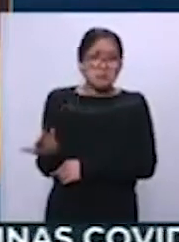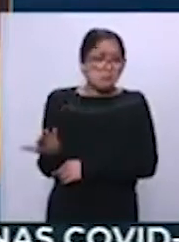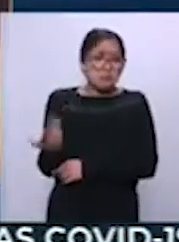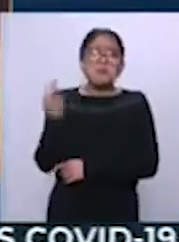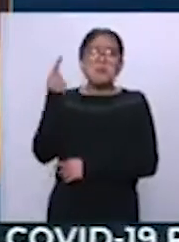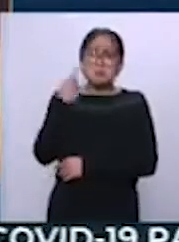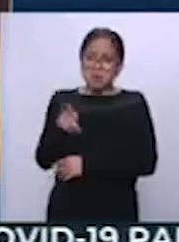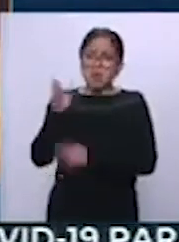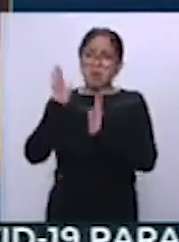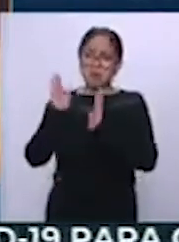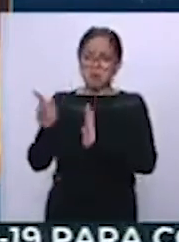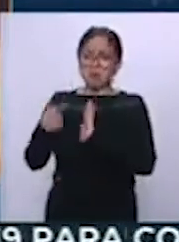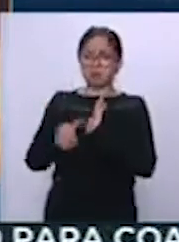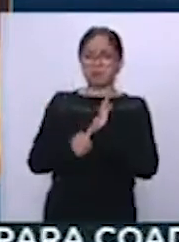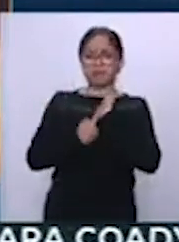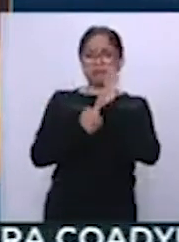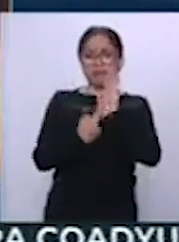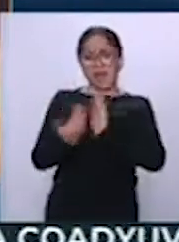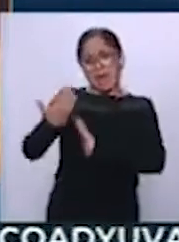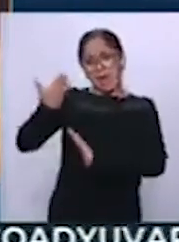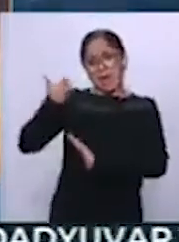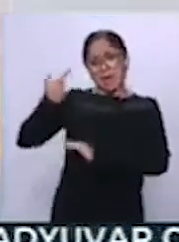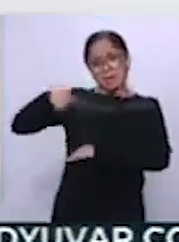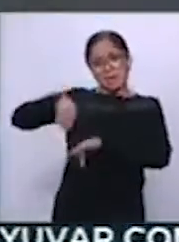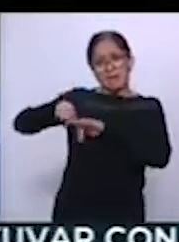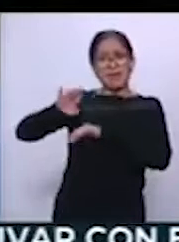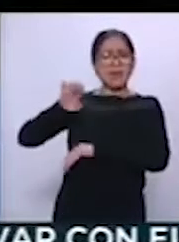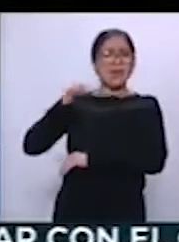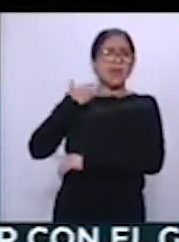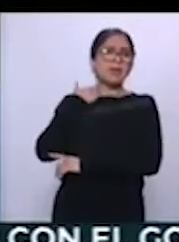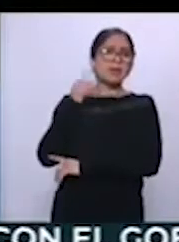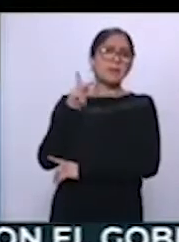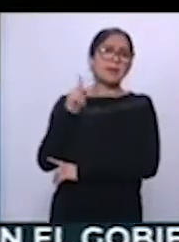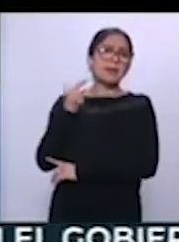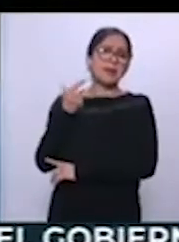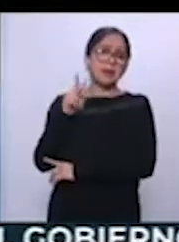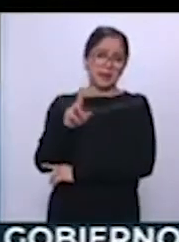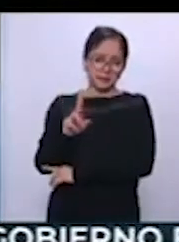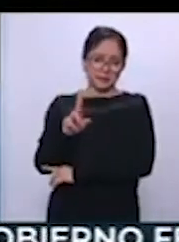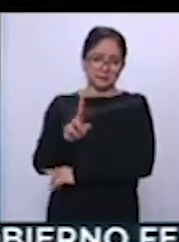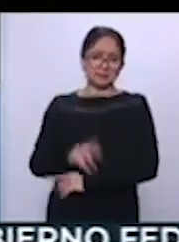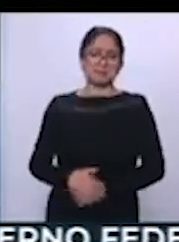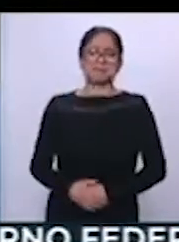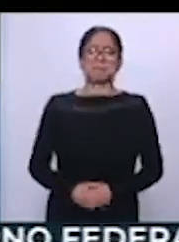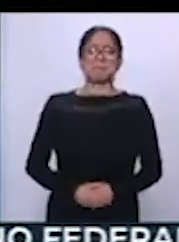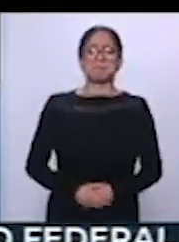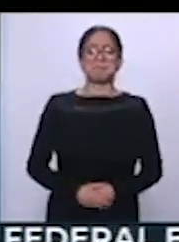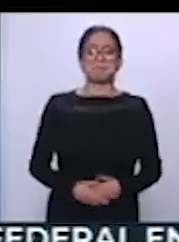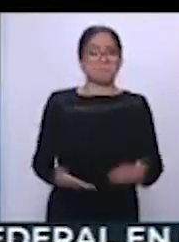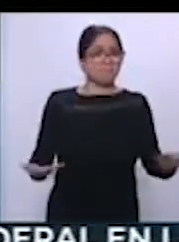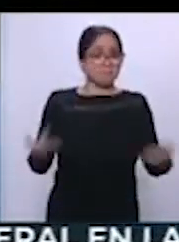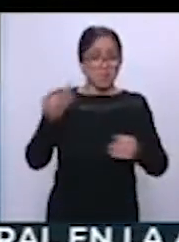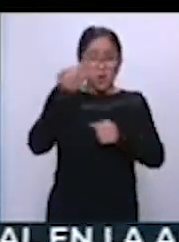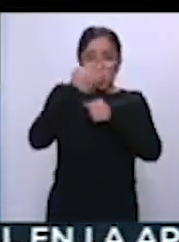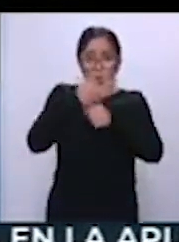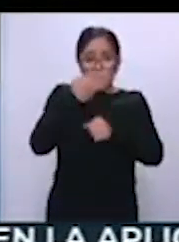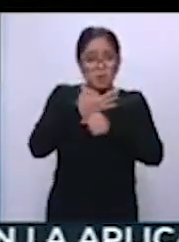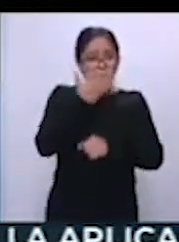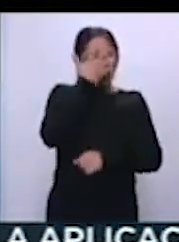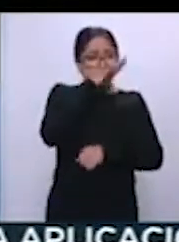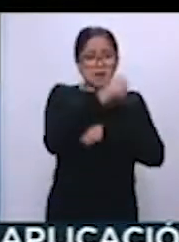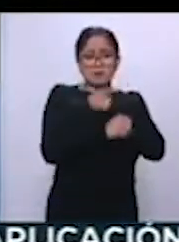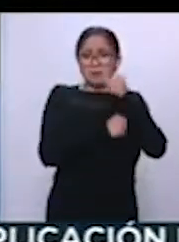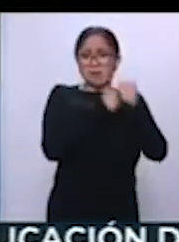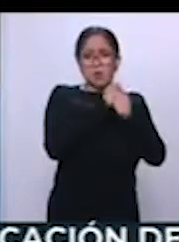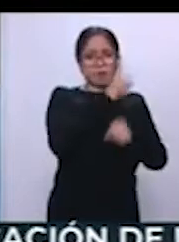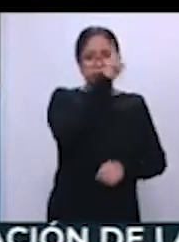fueron presentadas cuando era la PGR, cuando estaba la PGR. Bueno, pues ahí está el caso de la inhabilitación a Castillo, y